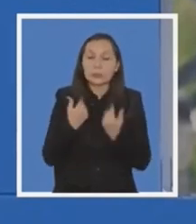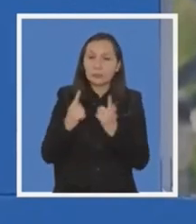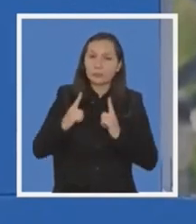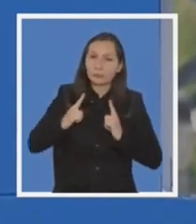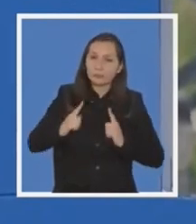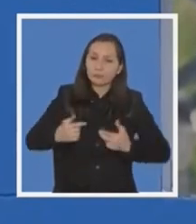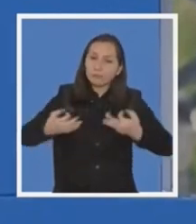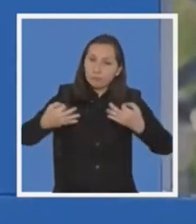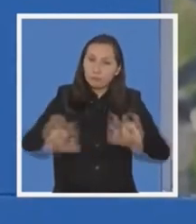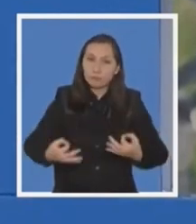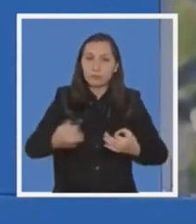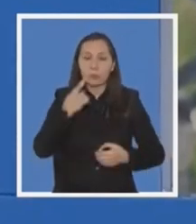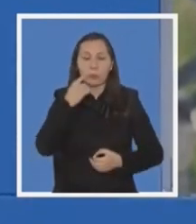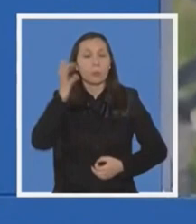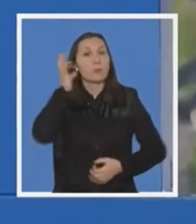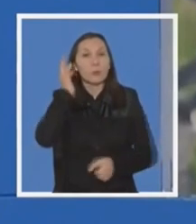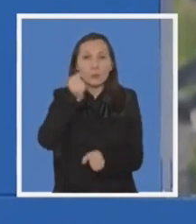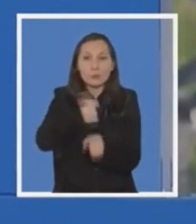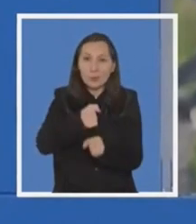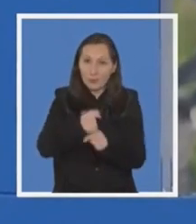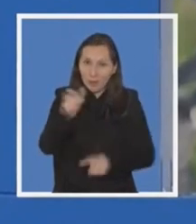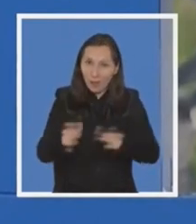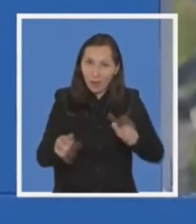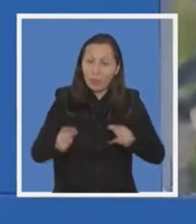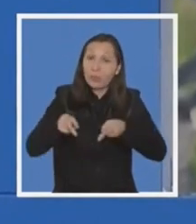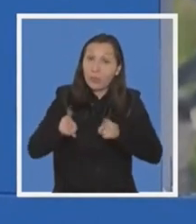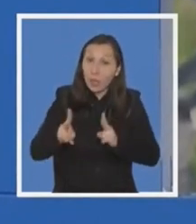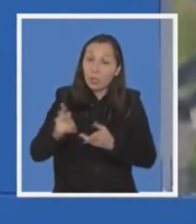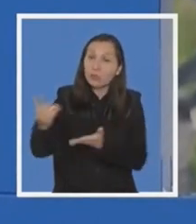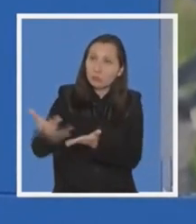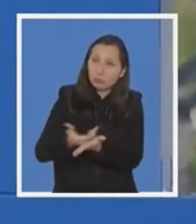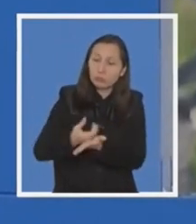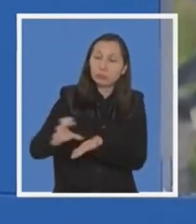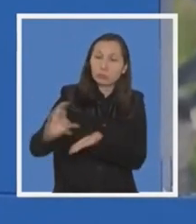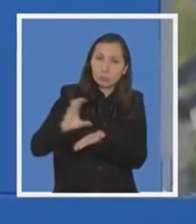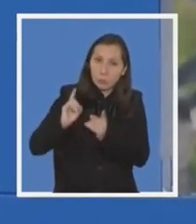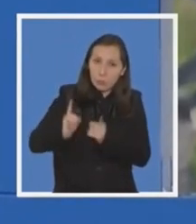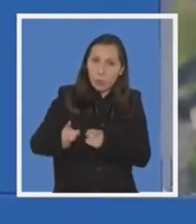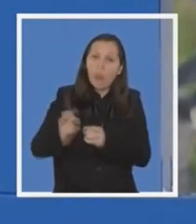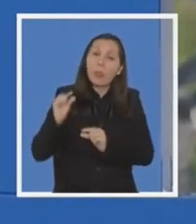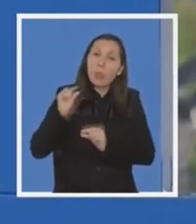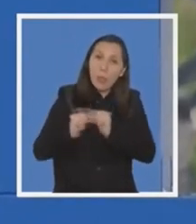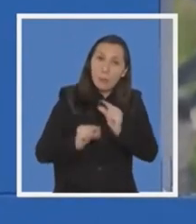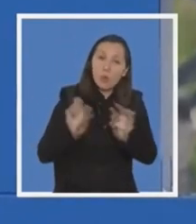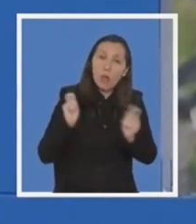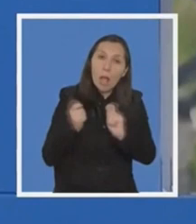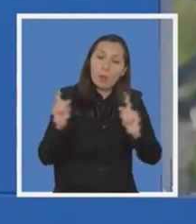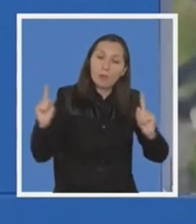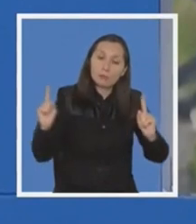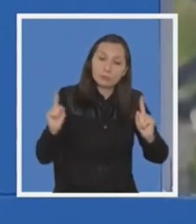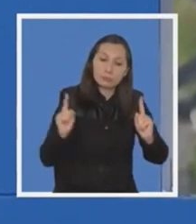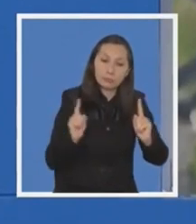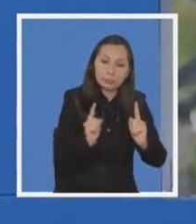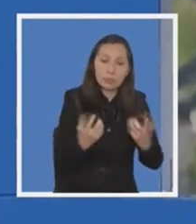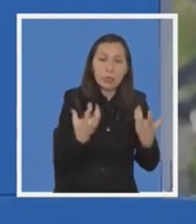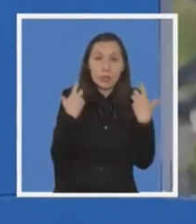efectivo de las y de los trabajadores con derecho a su sueldo y con una aplicación gradual que nos permita con